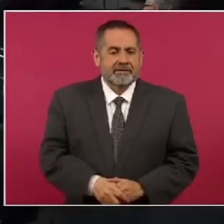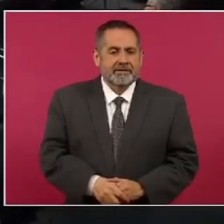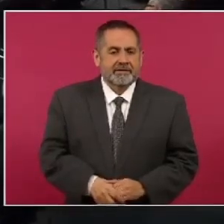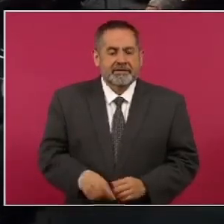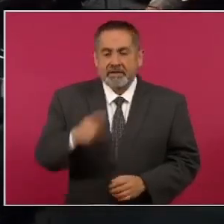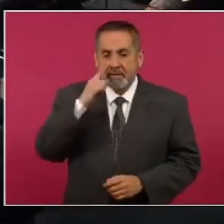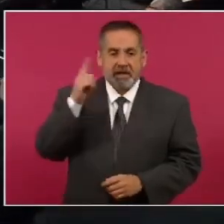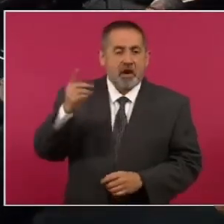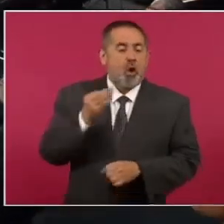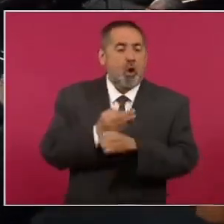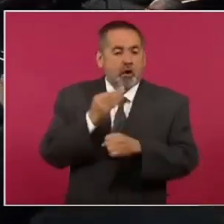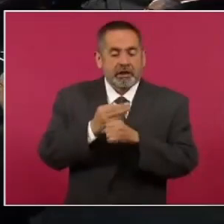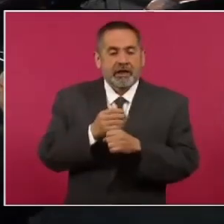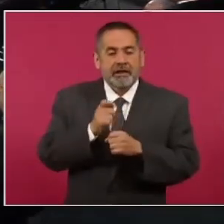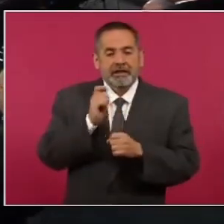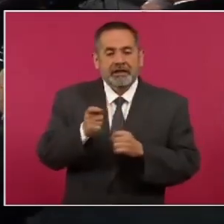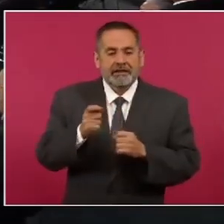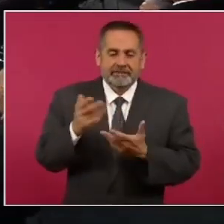miren, así estamos.